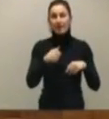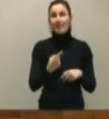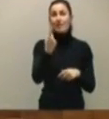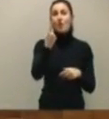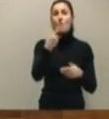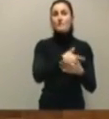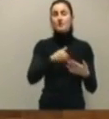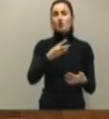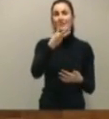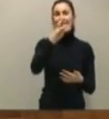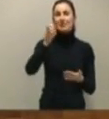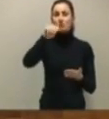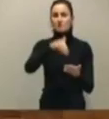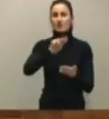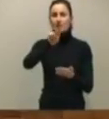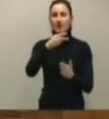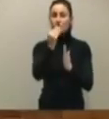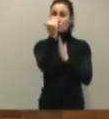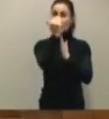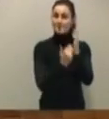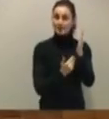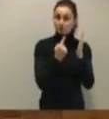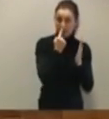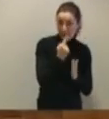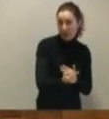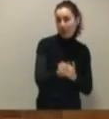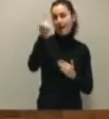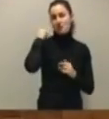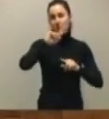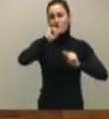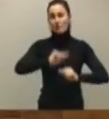también, es 1.300.000 euros menos